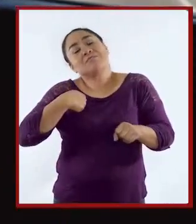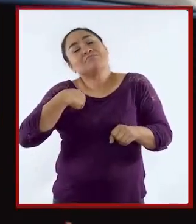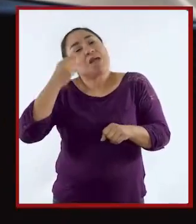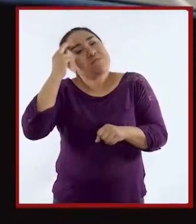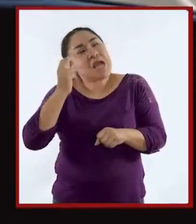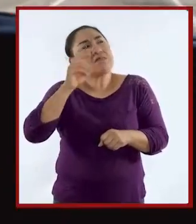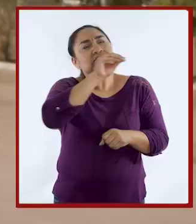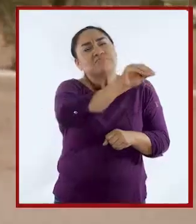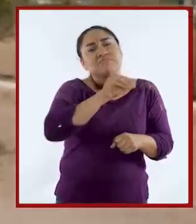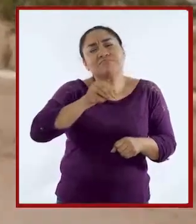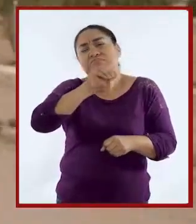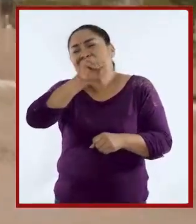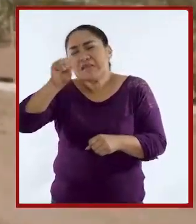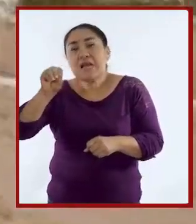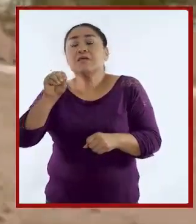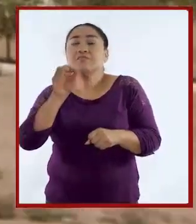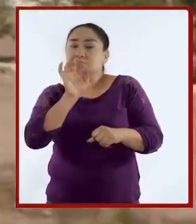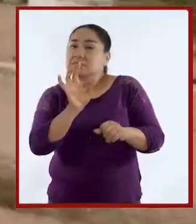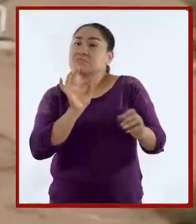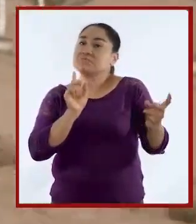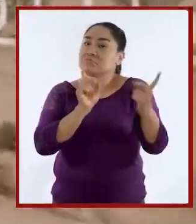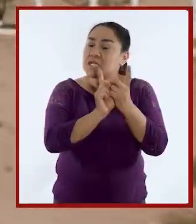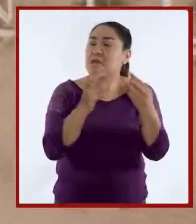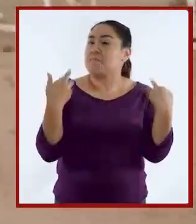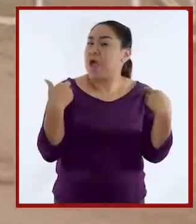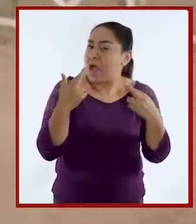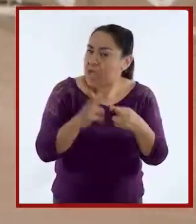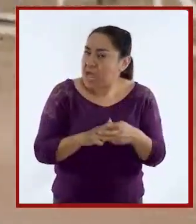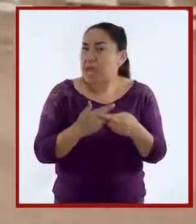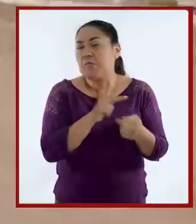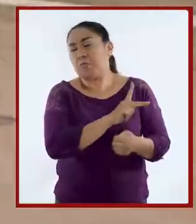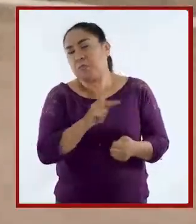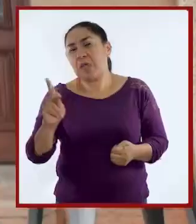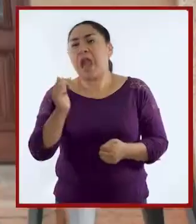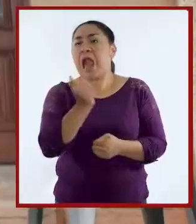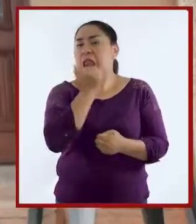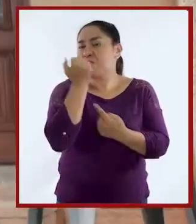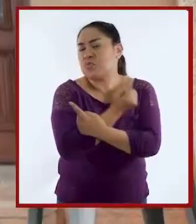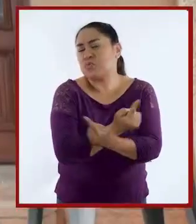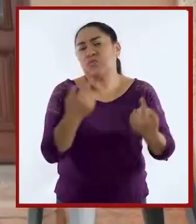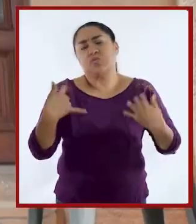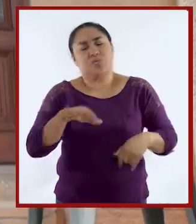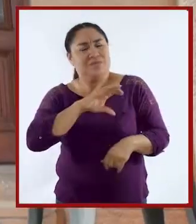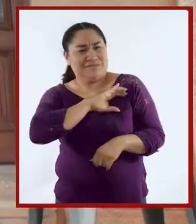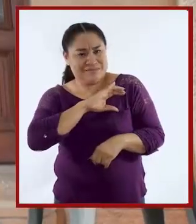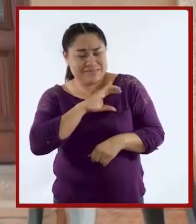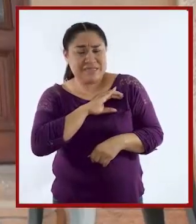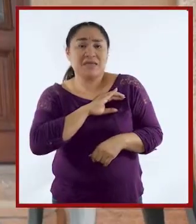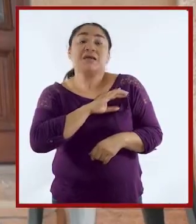viajes nos dan, el contacto con nuestros maestros, con nuestros alumnos tan